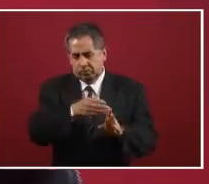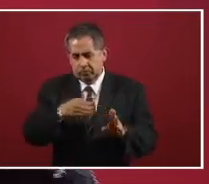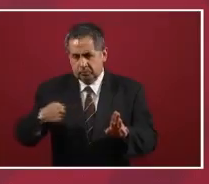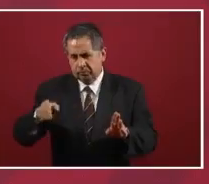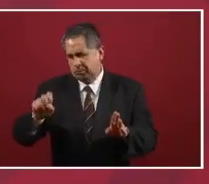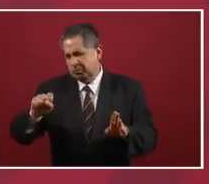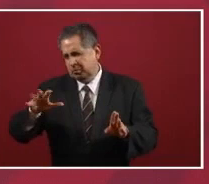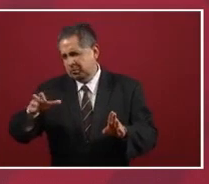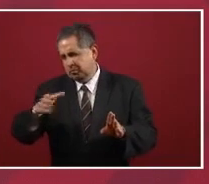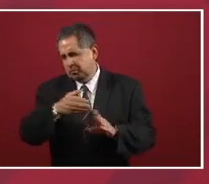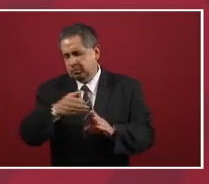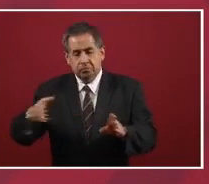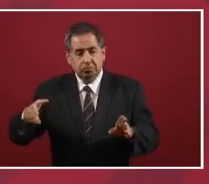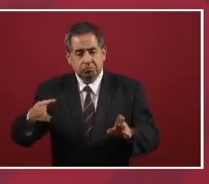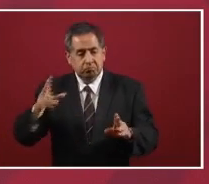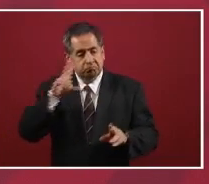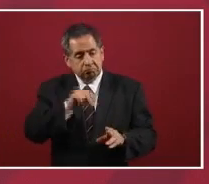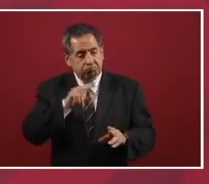60, 65 años.